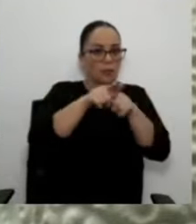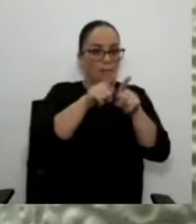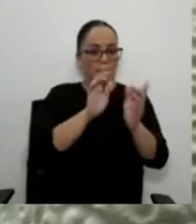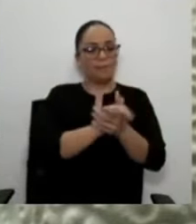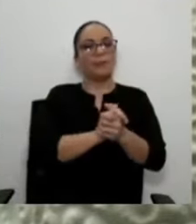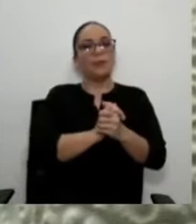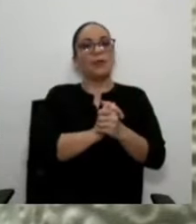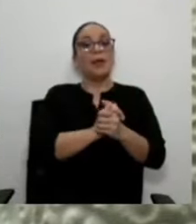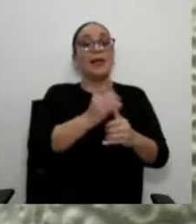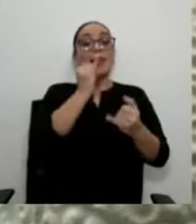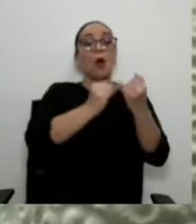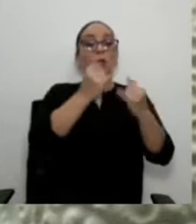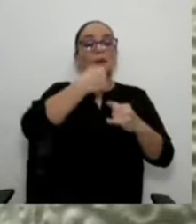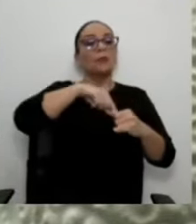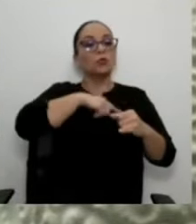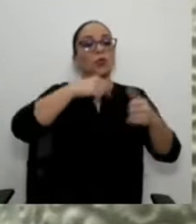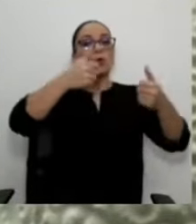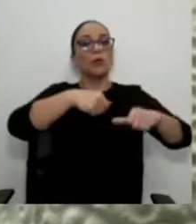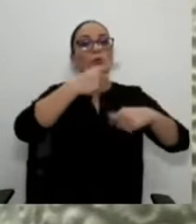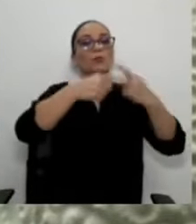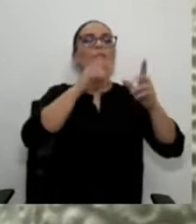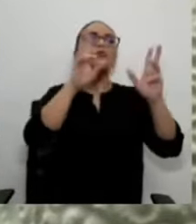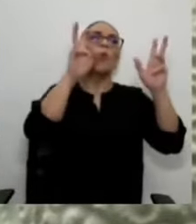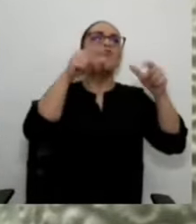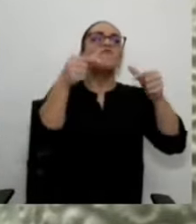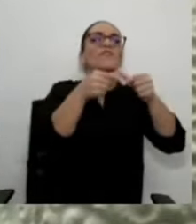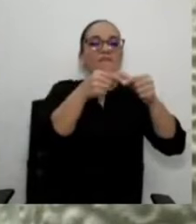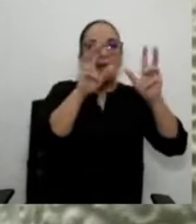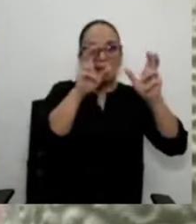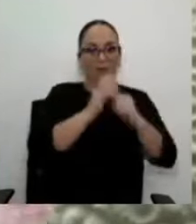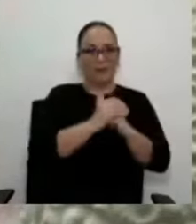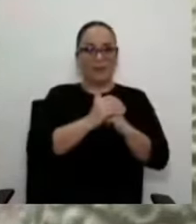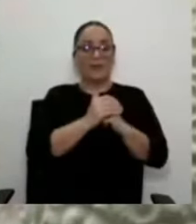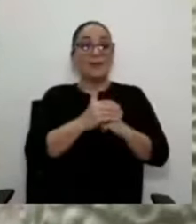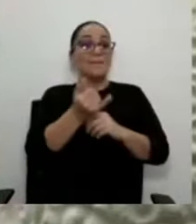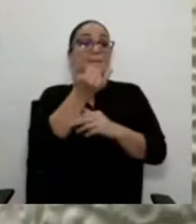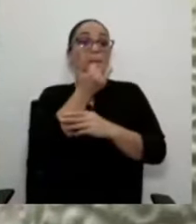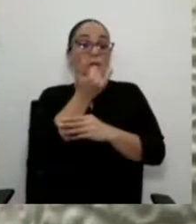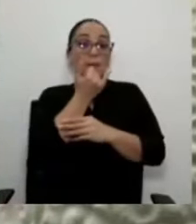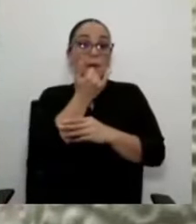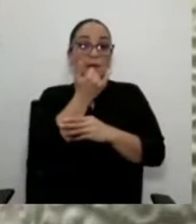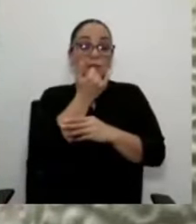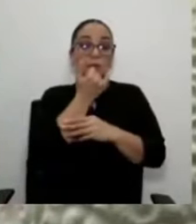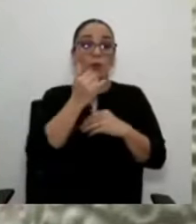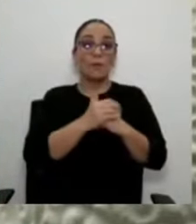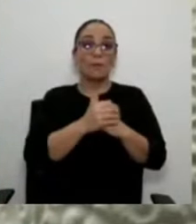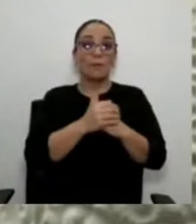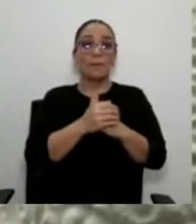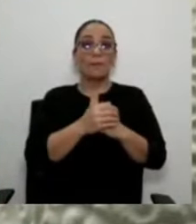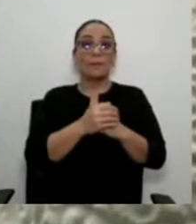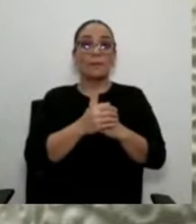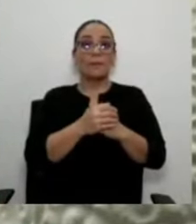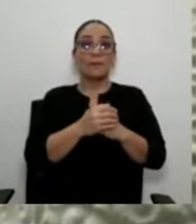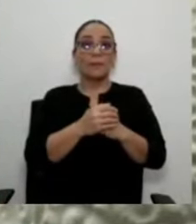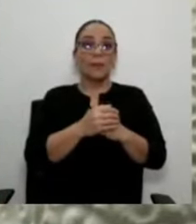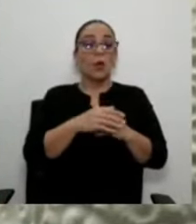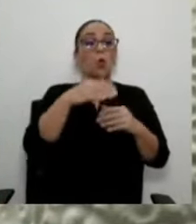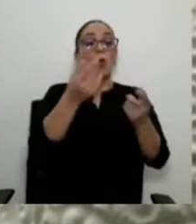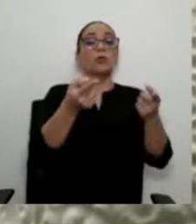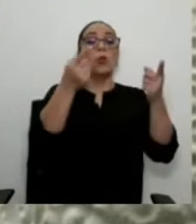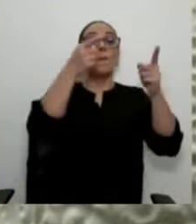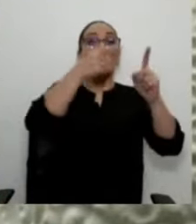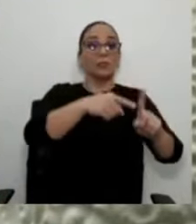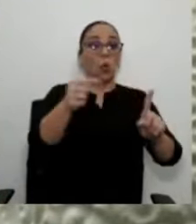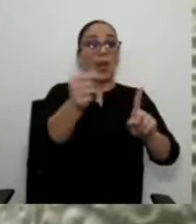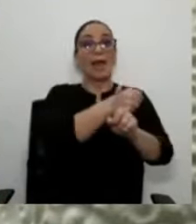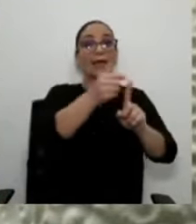rifaba para ver a dónde se hacía. ¿Qué es lo que pasa? Que en la que íbamos a rifar, tuvimos toda esa agresión, una emboscada, realmente